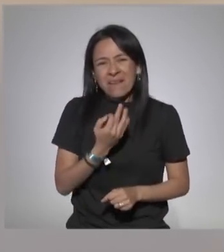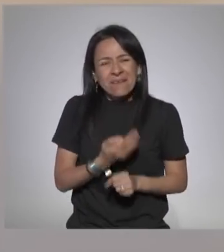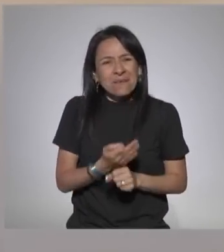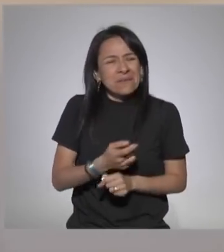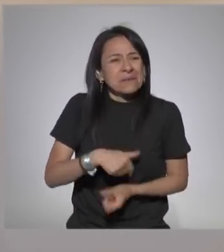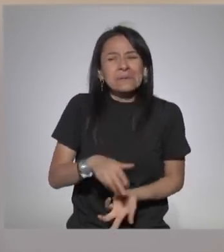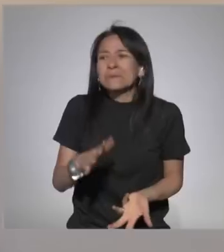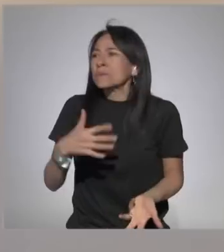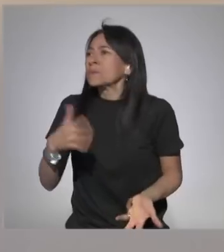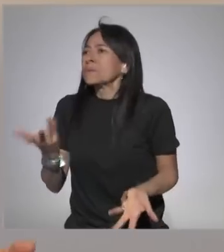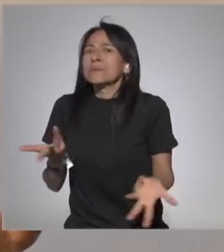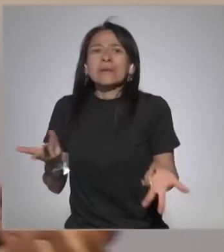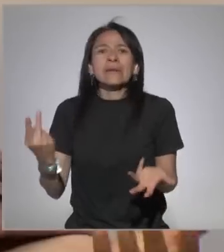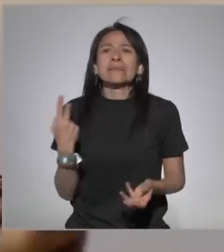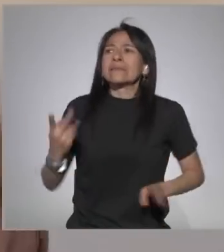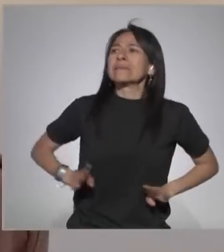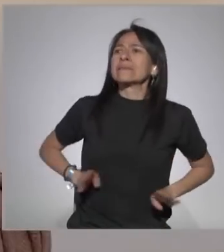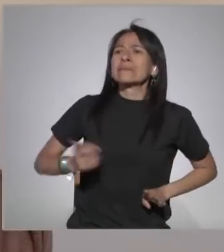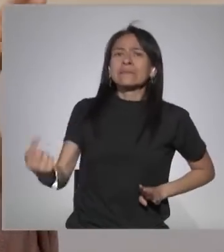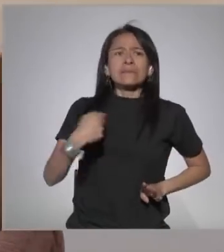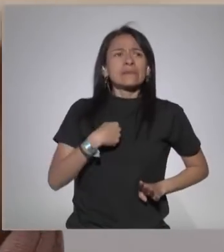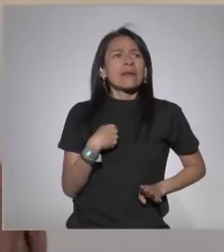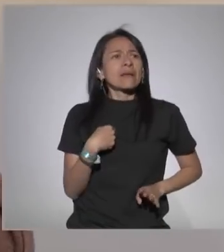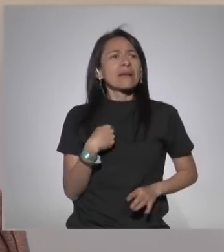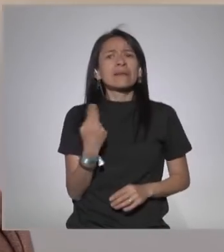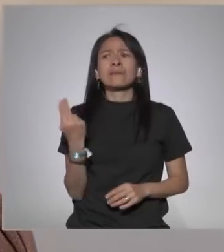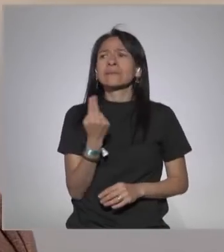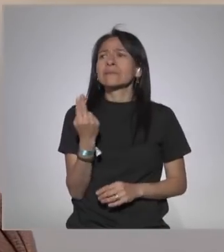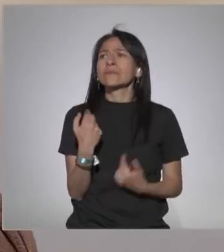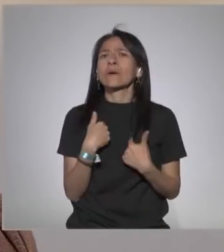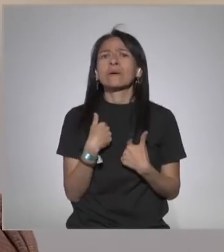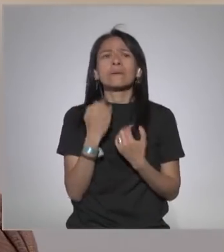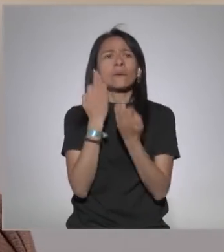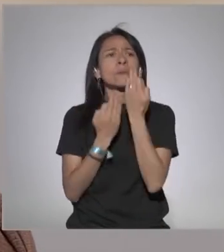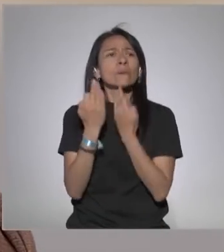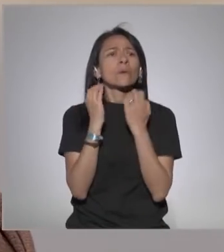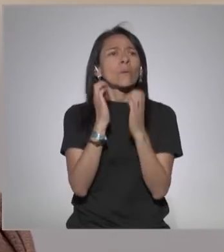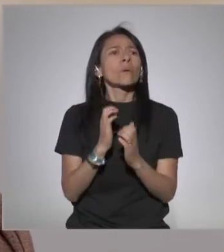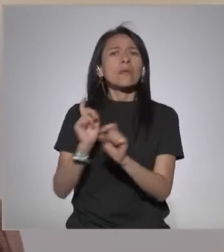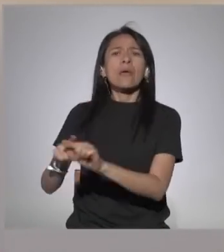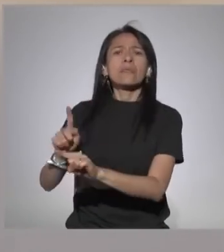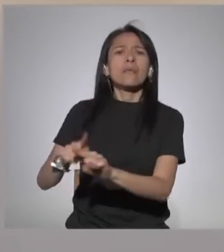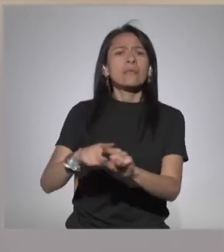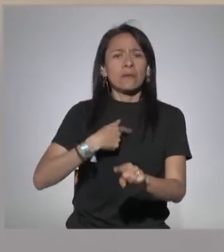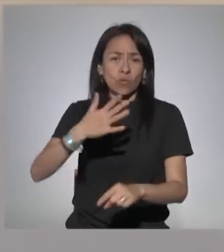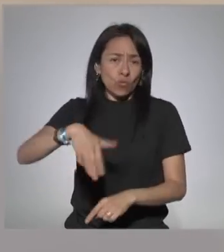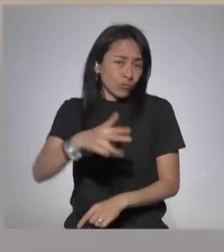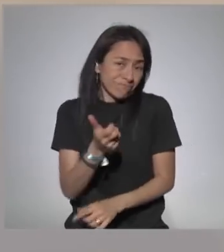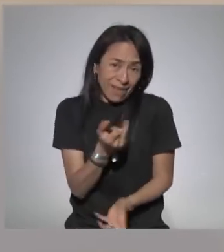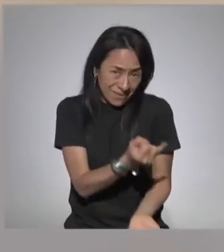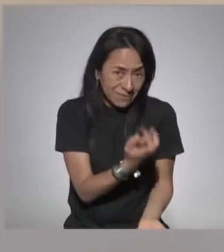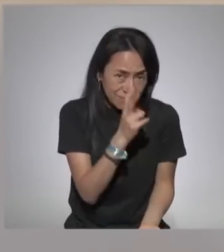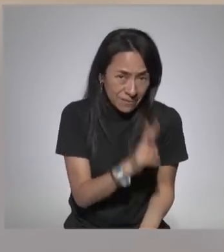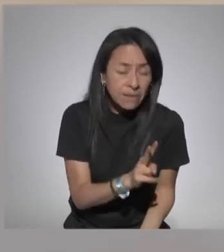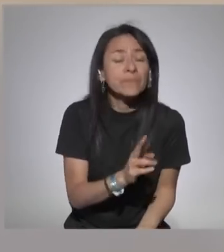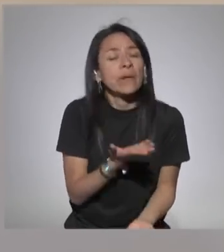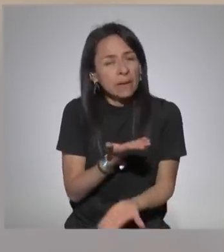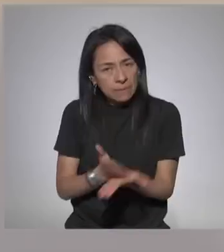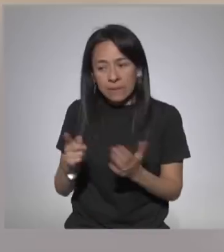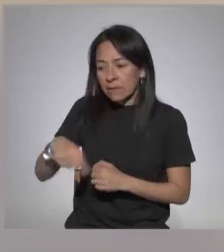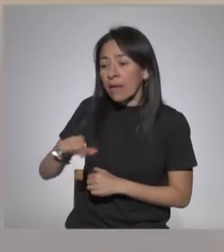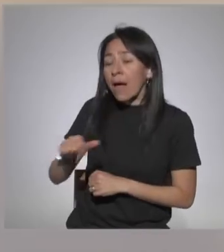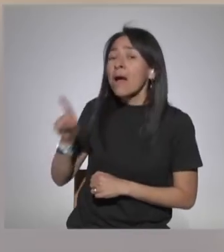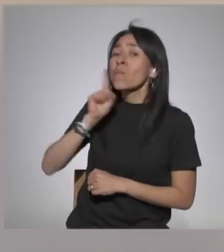requieren el cuidado, ¿no? Y quien, voy a decirlo así, los atienda, ¿no? Sí. Por otro lado, va a haber mujeres que tal vez sigan buscando